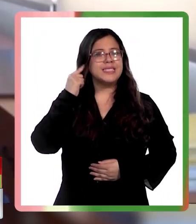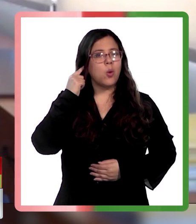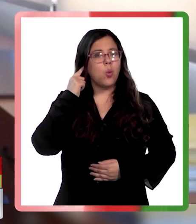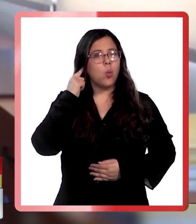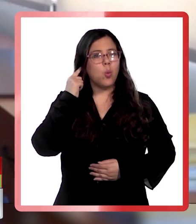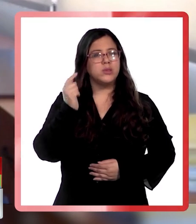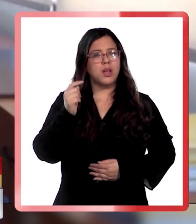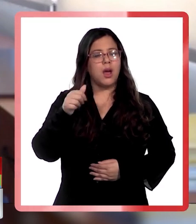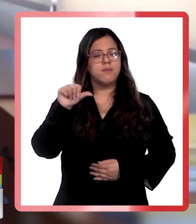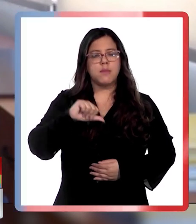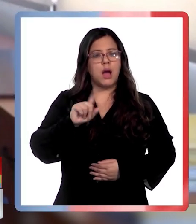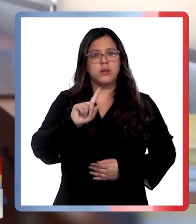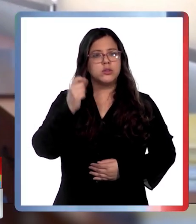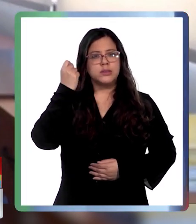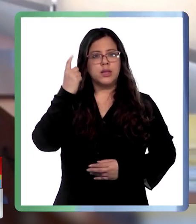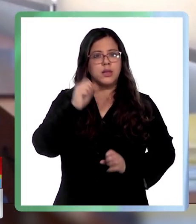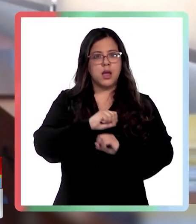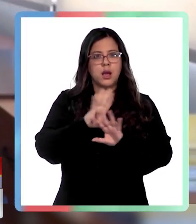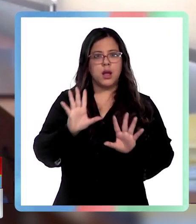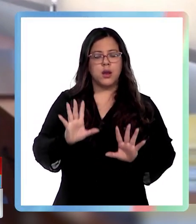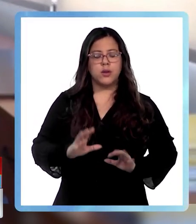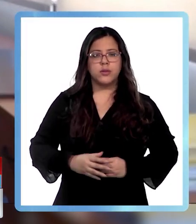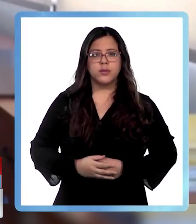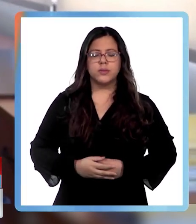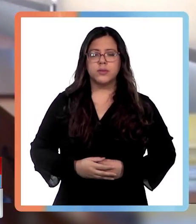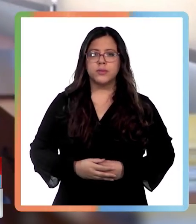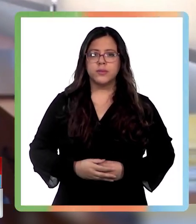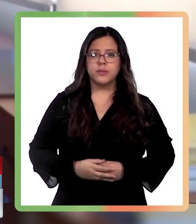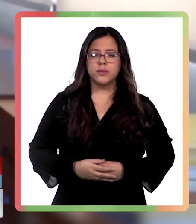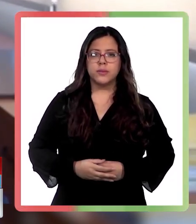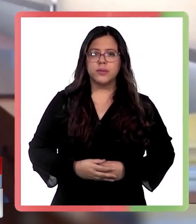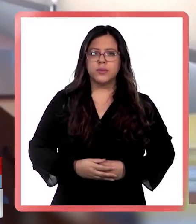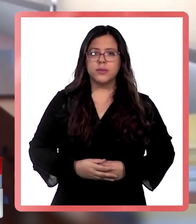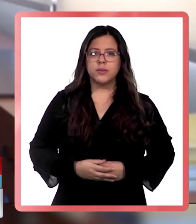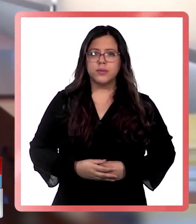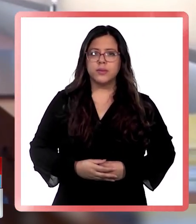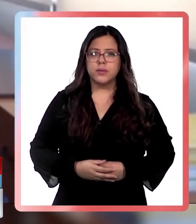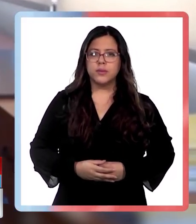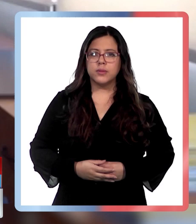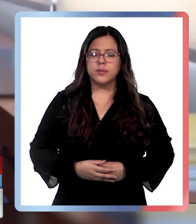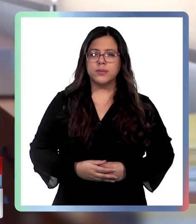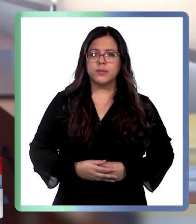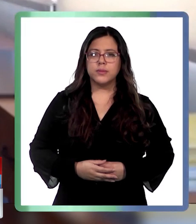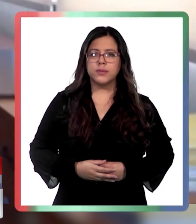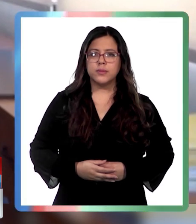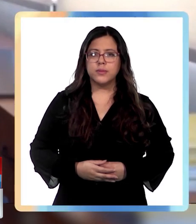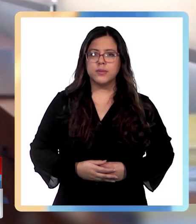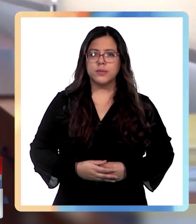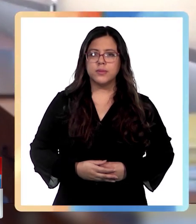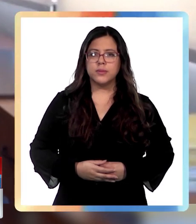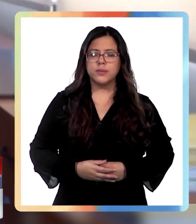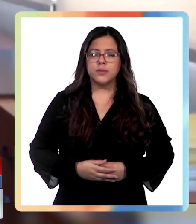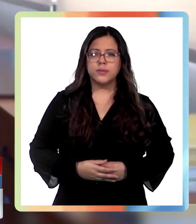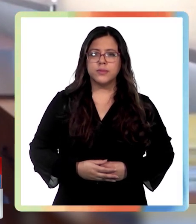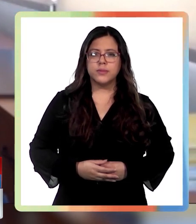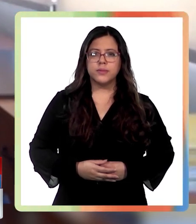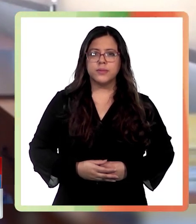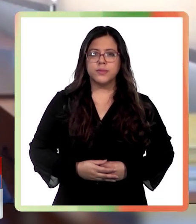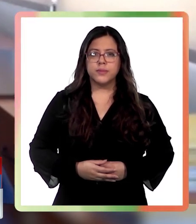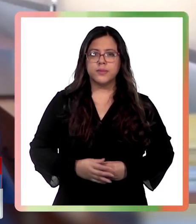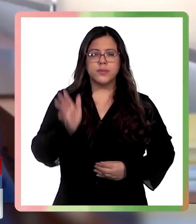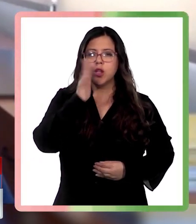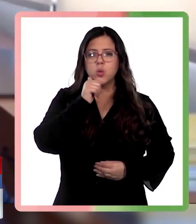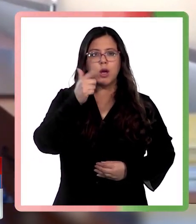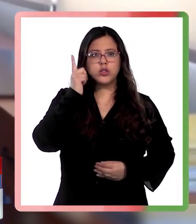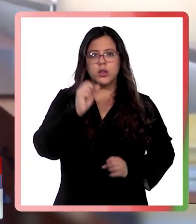fisco consumados respecto de los tres imputados. Respecto al señor Contreras, se le imputa calidad autor material los términos